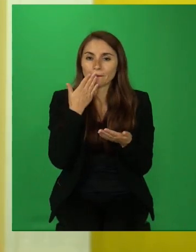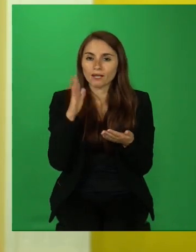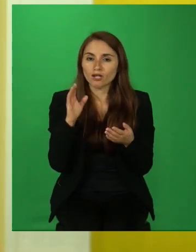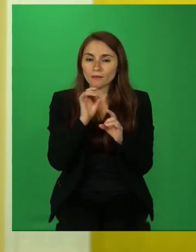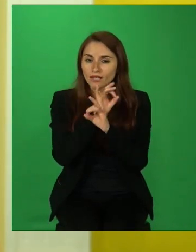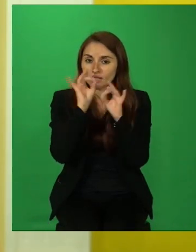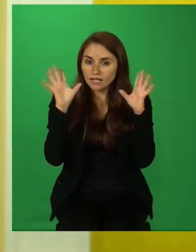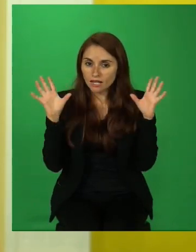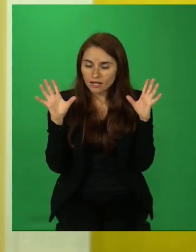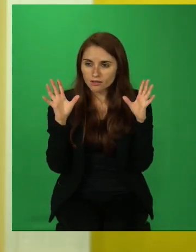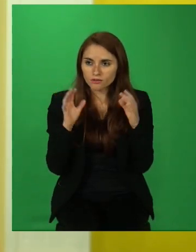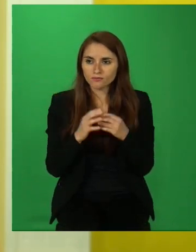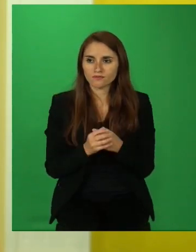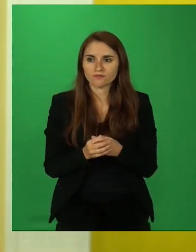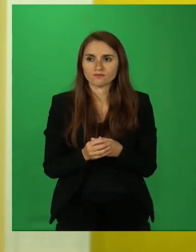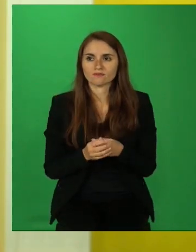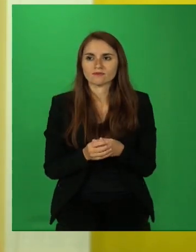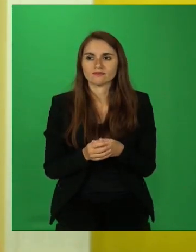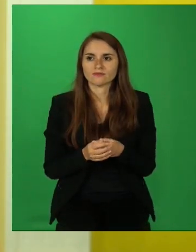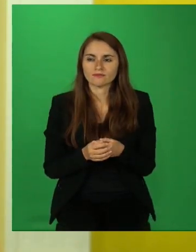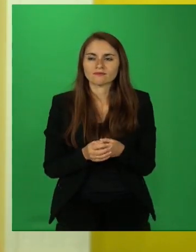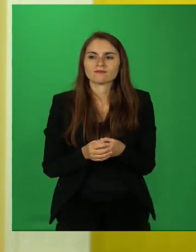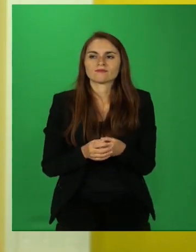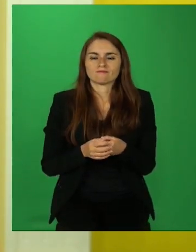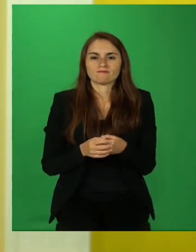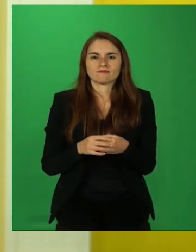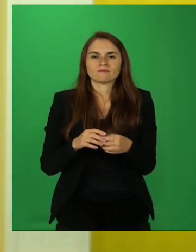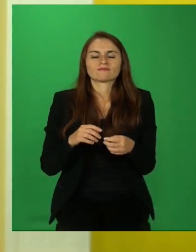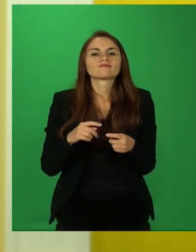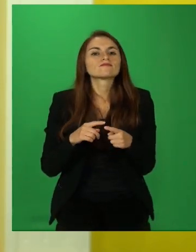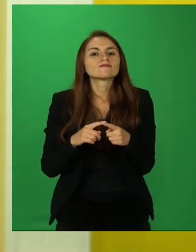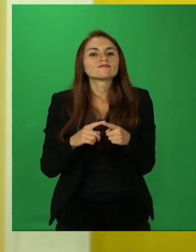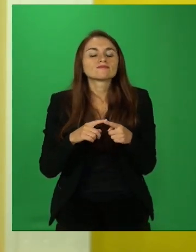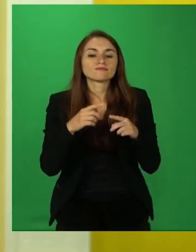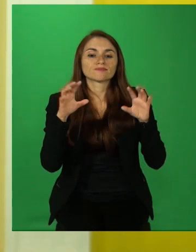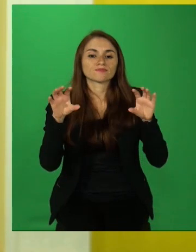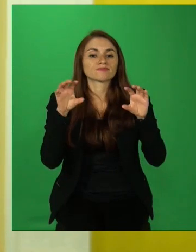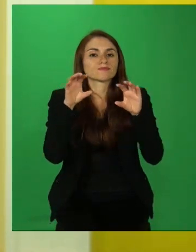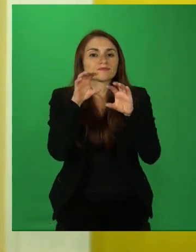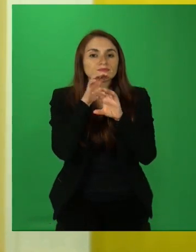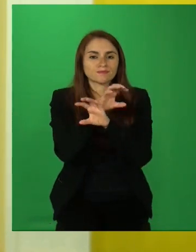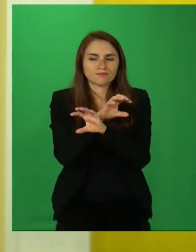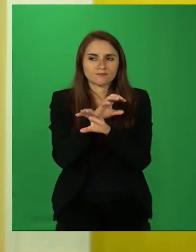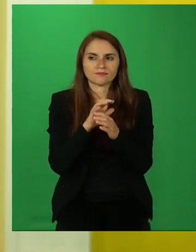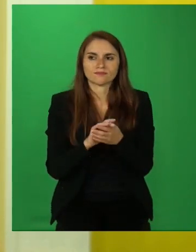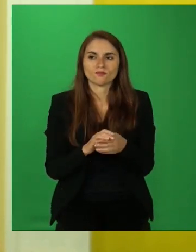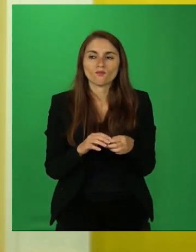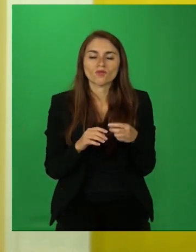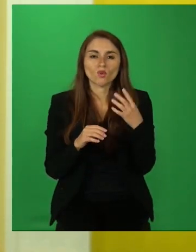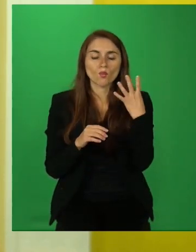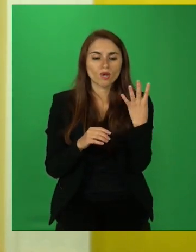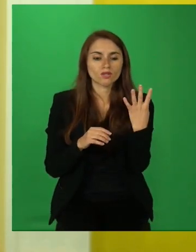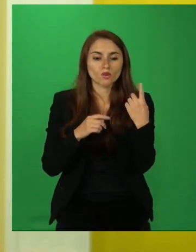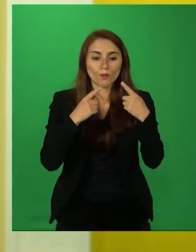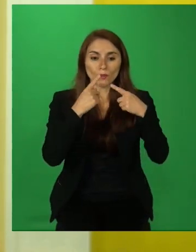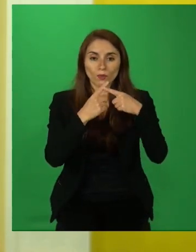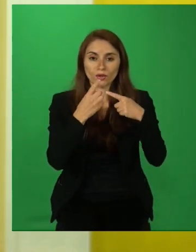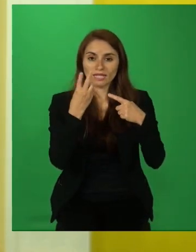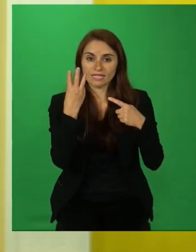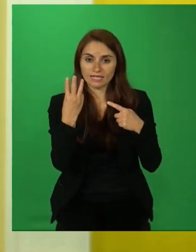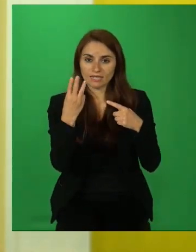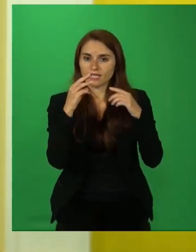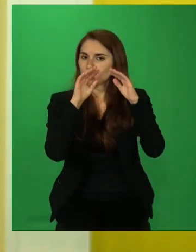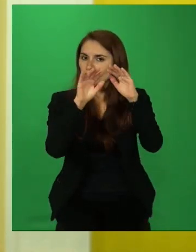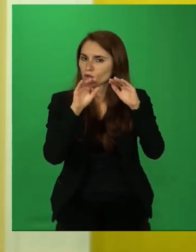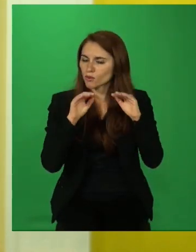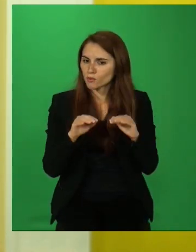para ti qué es lo que vamos a hacer vamos a aplicar la propiedad conmutativa o sea que 4 negativo por 3 es lo